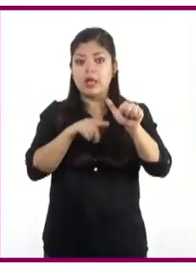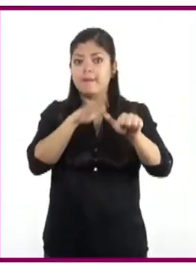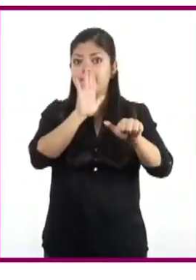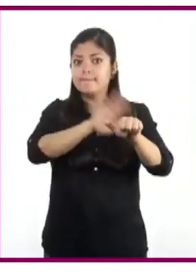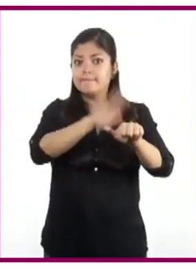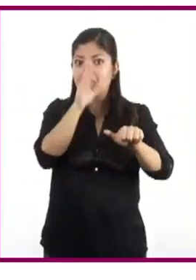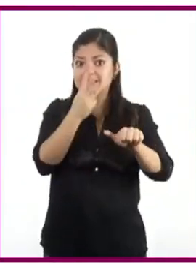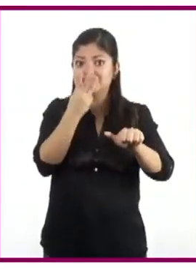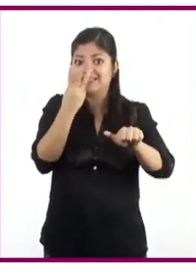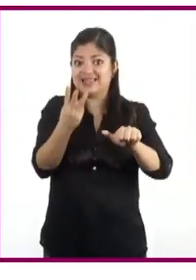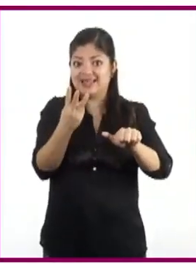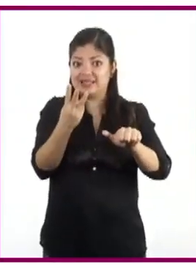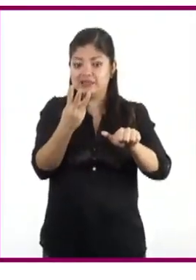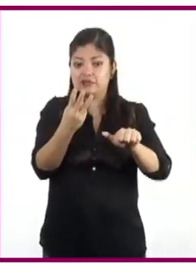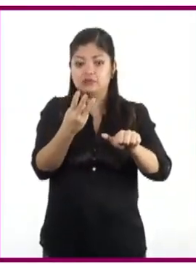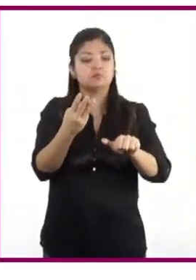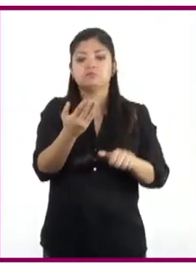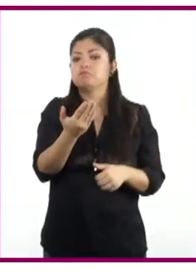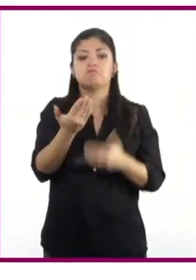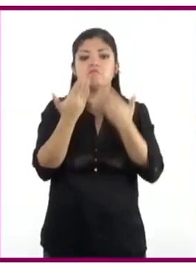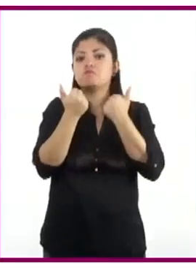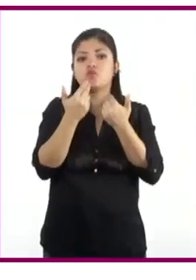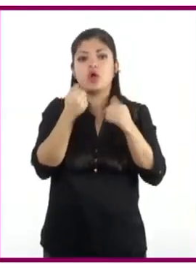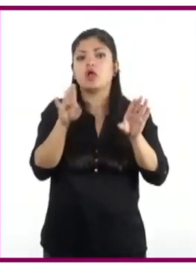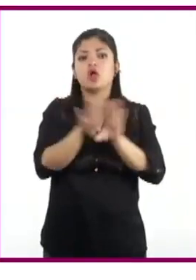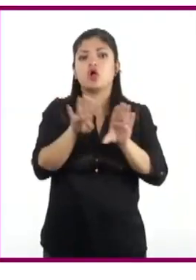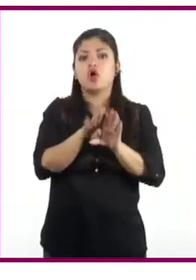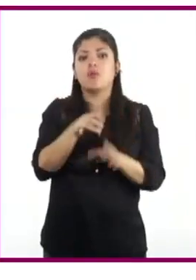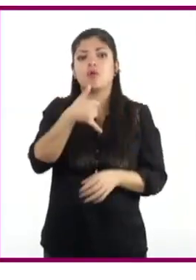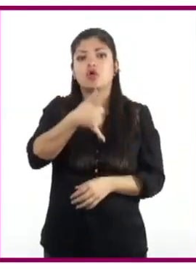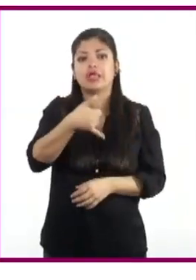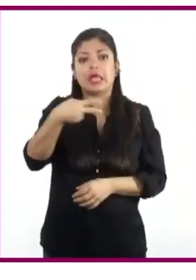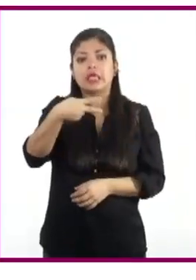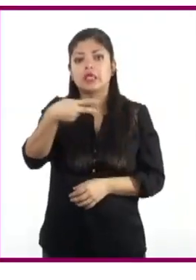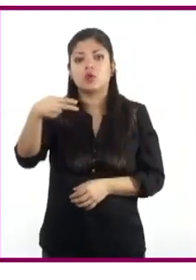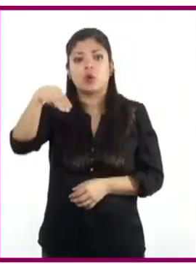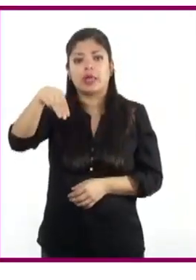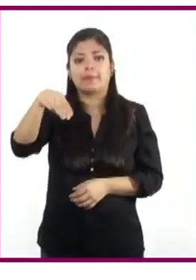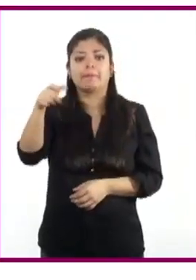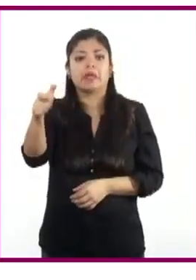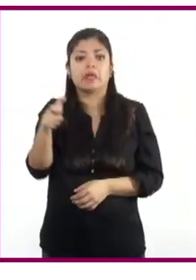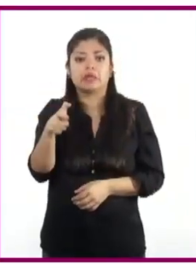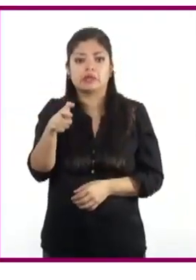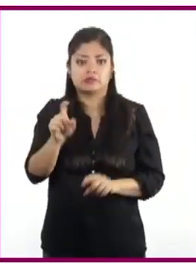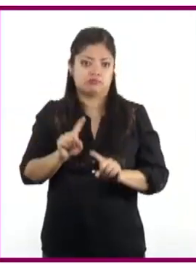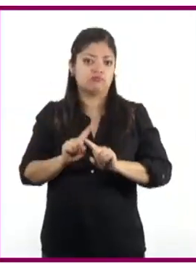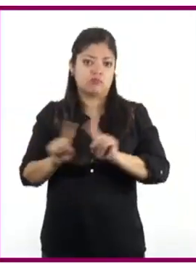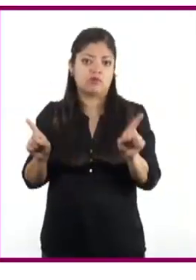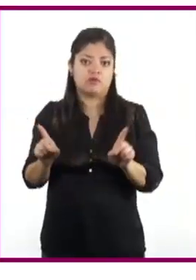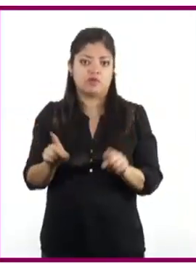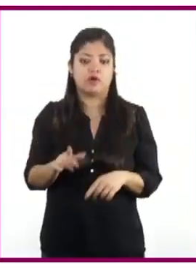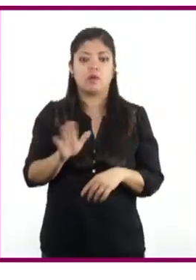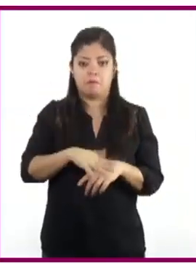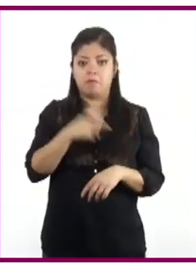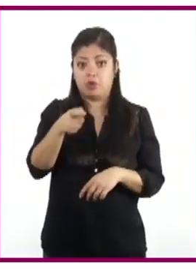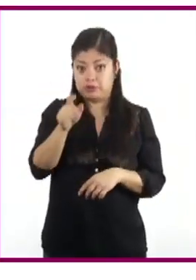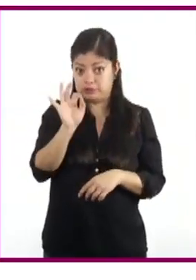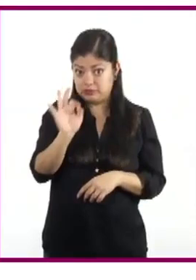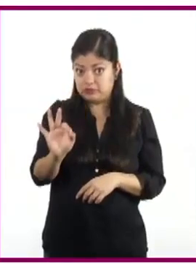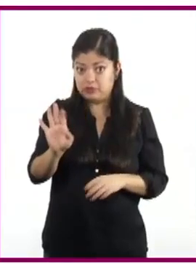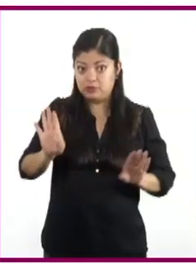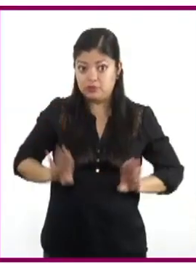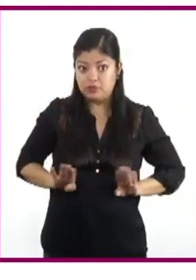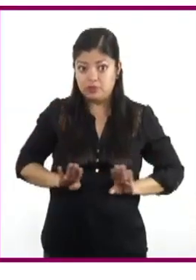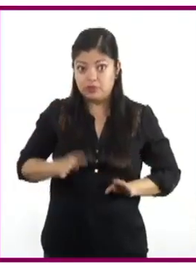al primer término, no tiene la forma de y igual a mx, por lo que no es la ecuación de